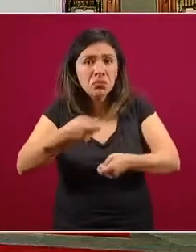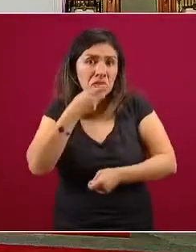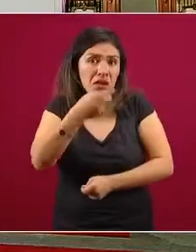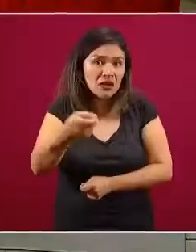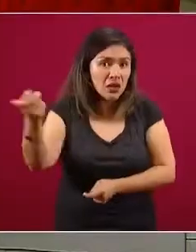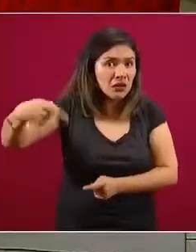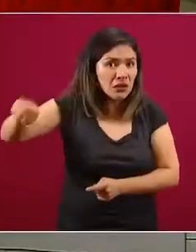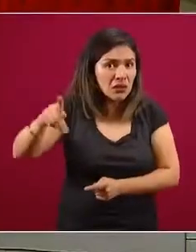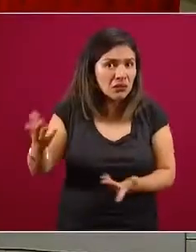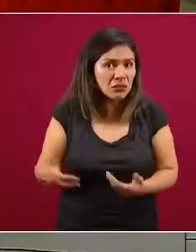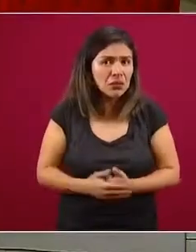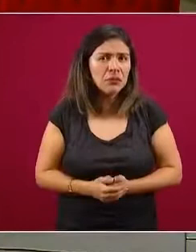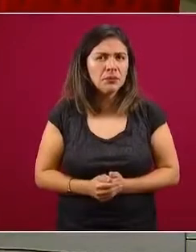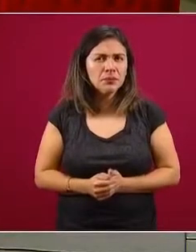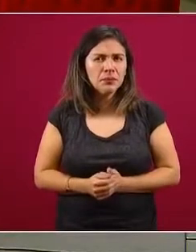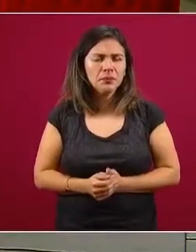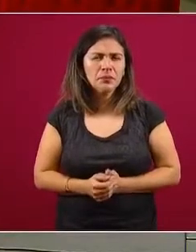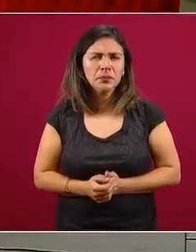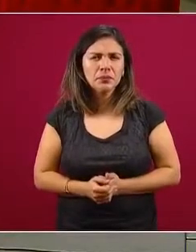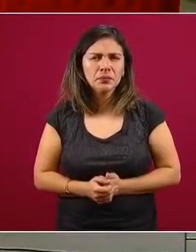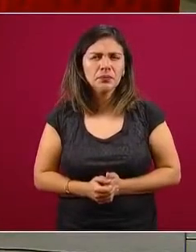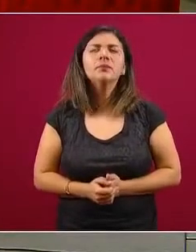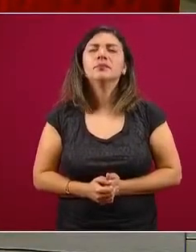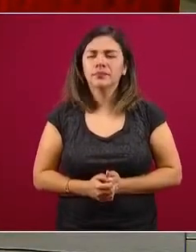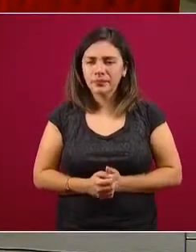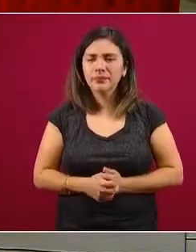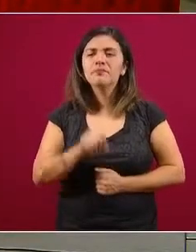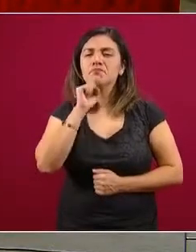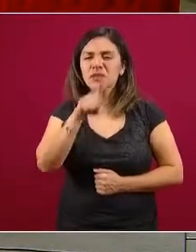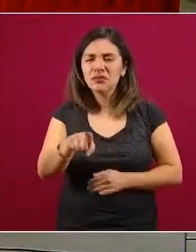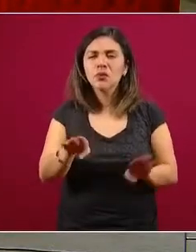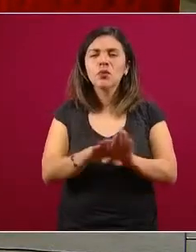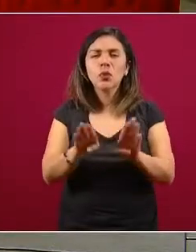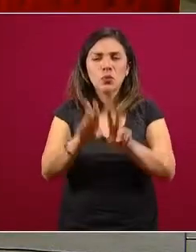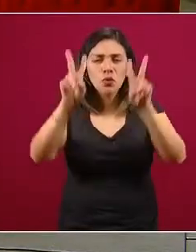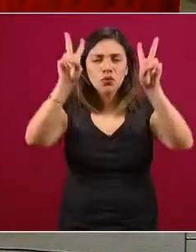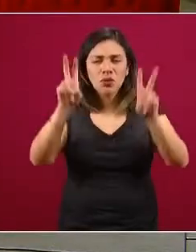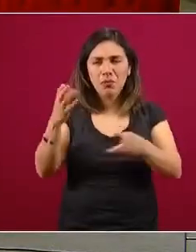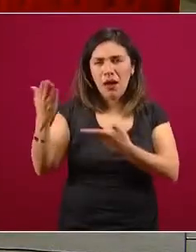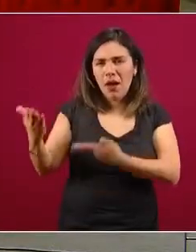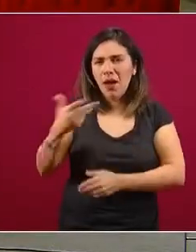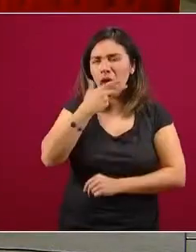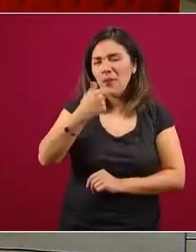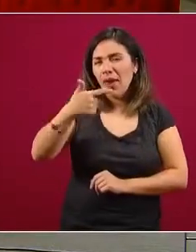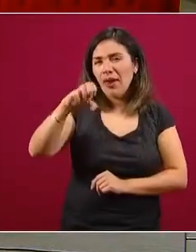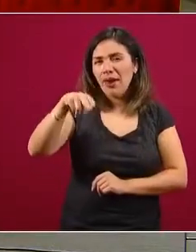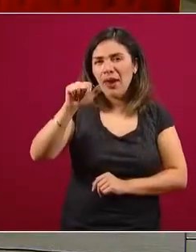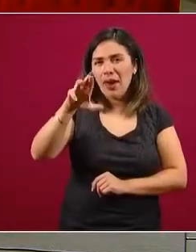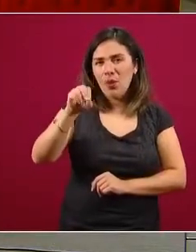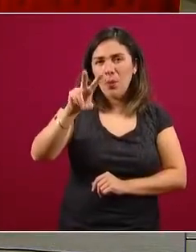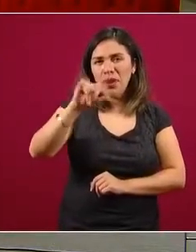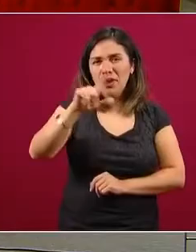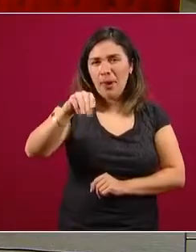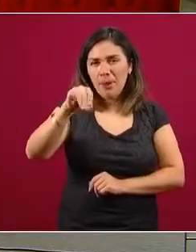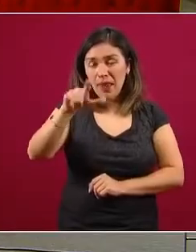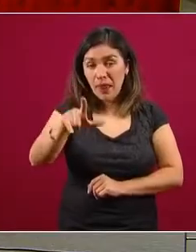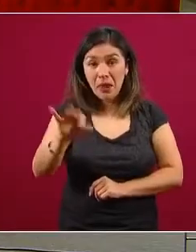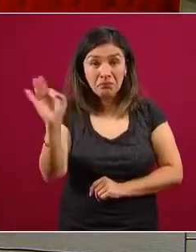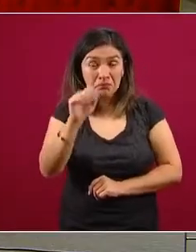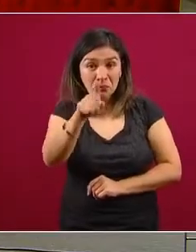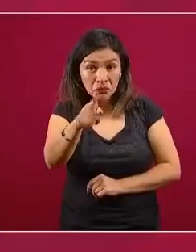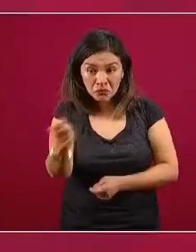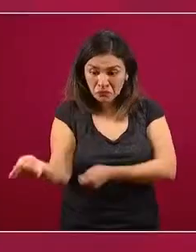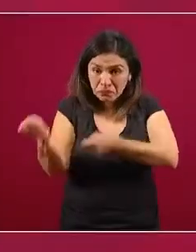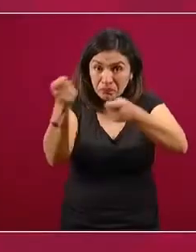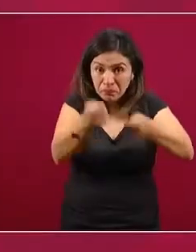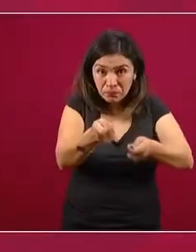entendido. Fíjese, se relaciona con el tema que nos decía Genaro Villamil. Si esto usted lo ha